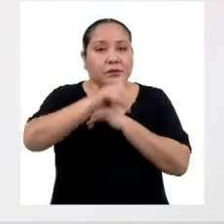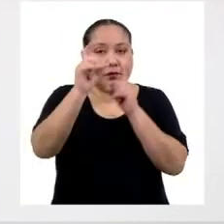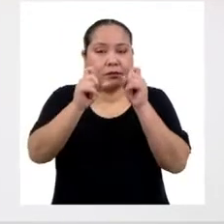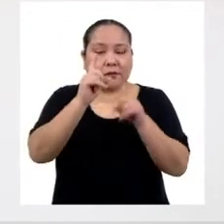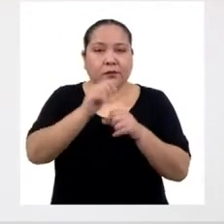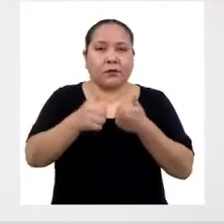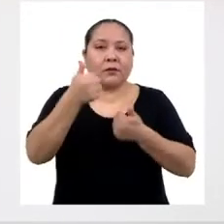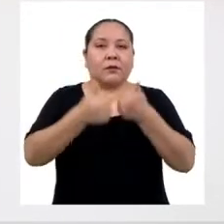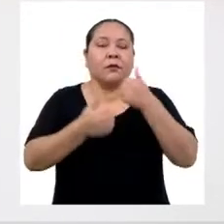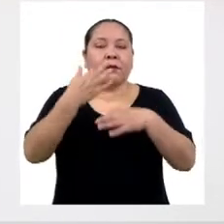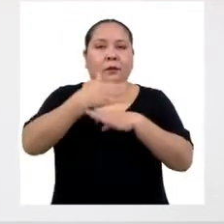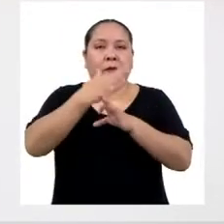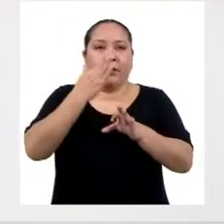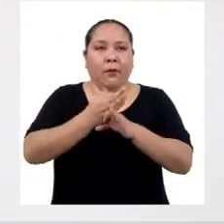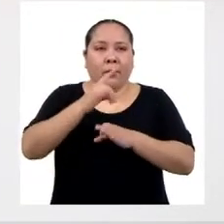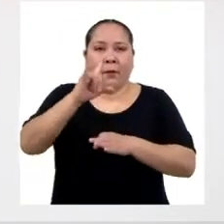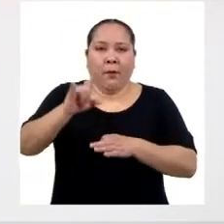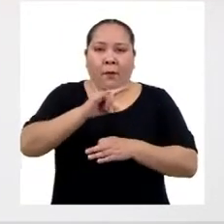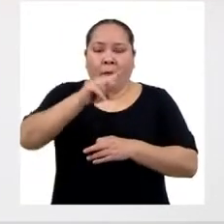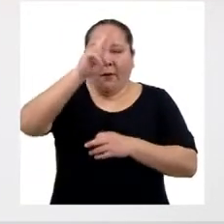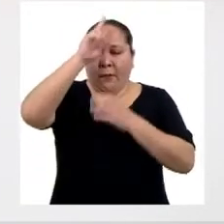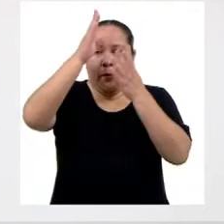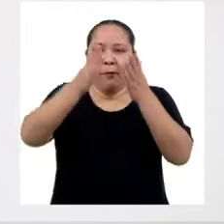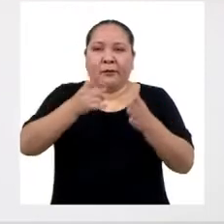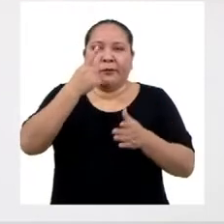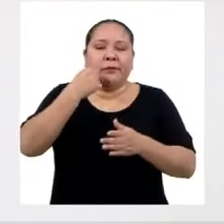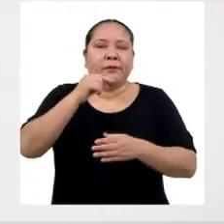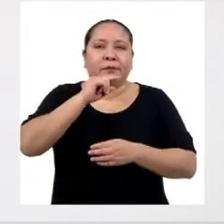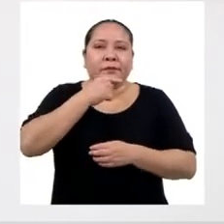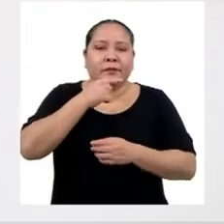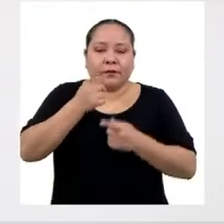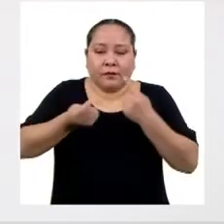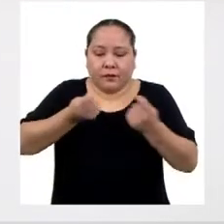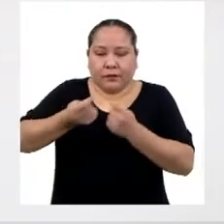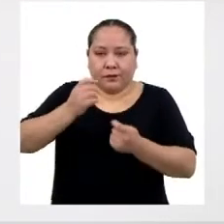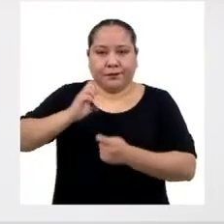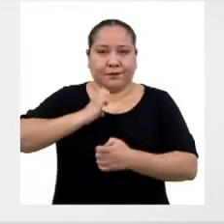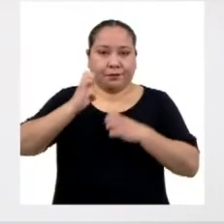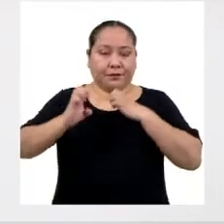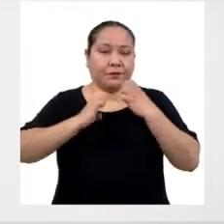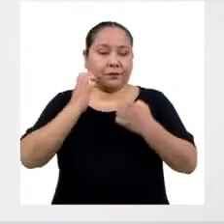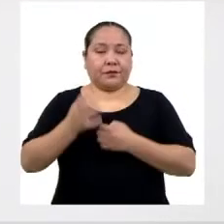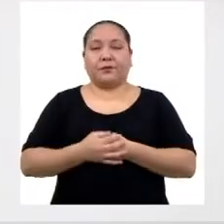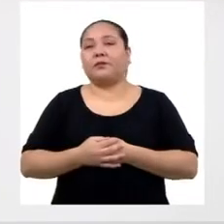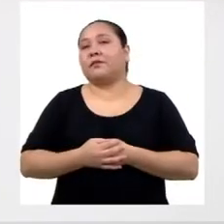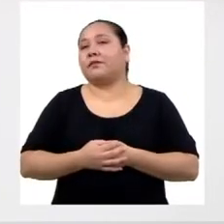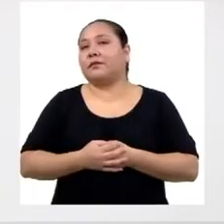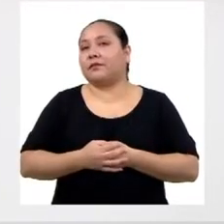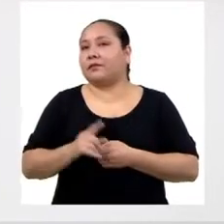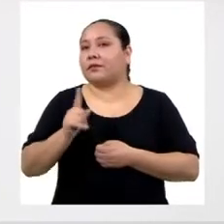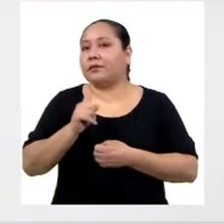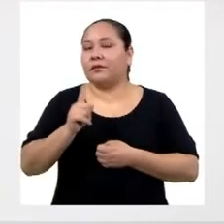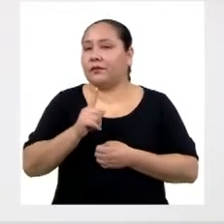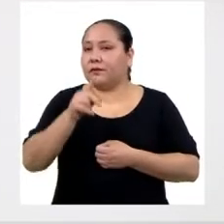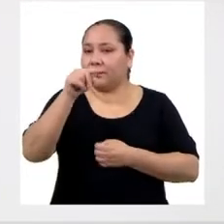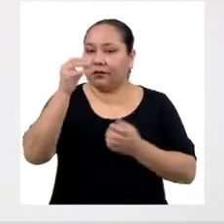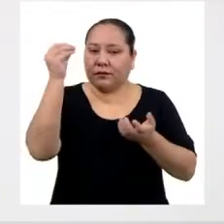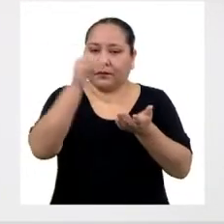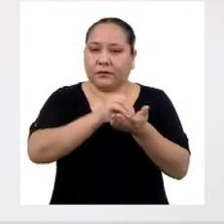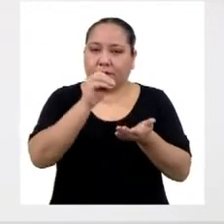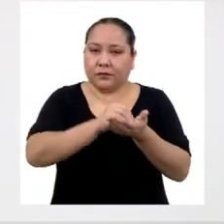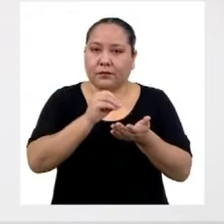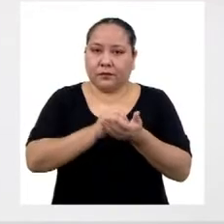qué mecanismos utilizan las peruanas y los peruanos para regular sus emociones. No estar tan estresados